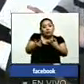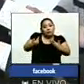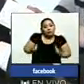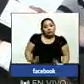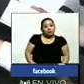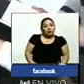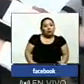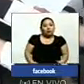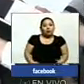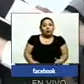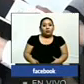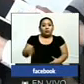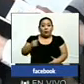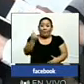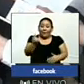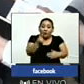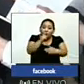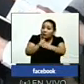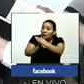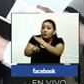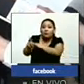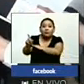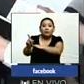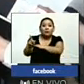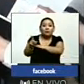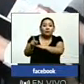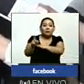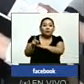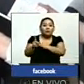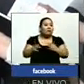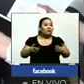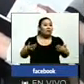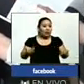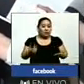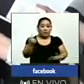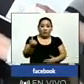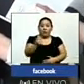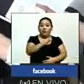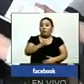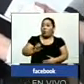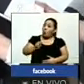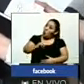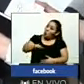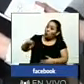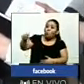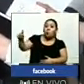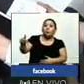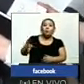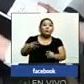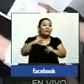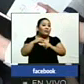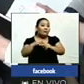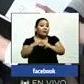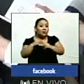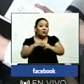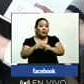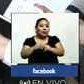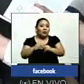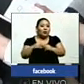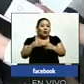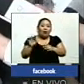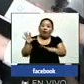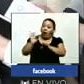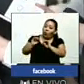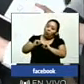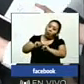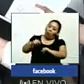y nuestros migrantes, nuestros salvadoreños especialmente, están hasta muriendo